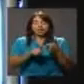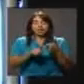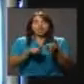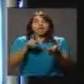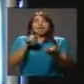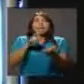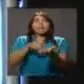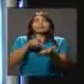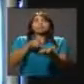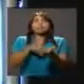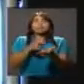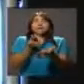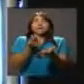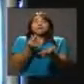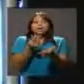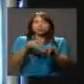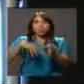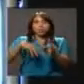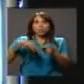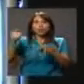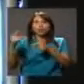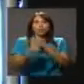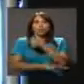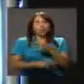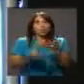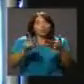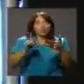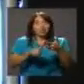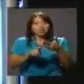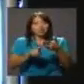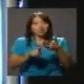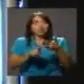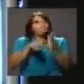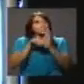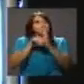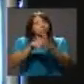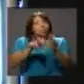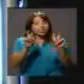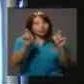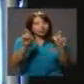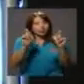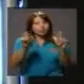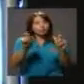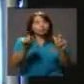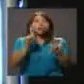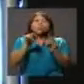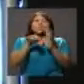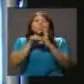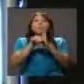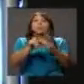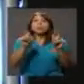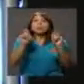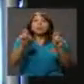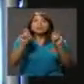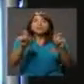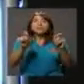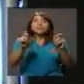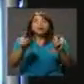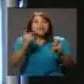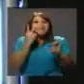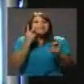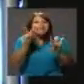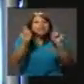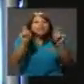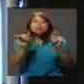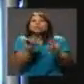externo y en materia de modelo educativo de un modelo educativo mercantil de